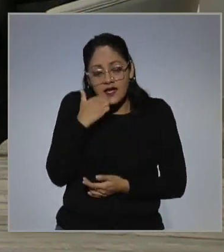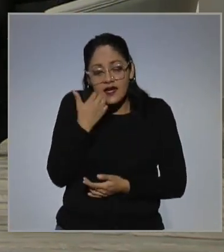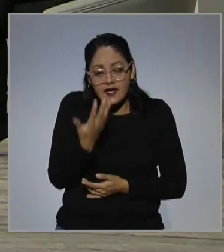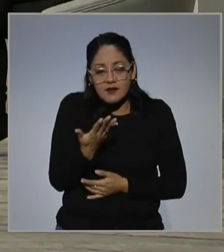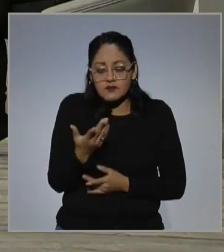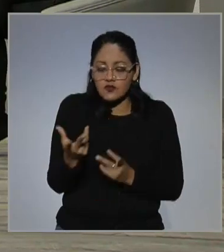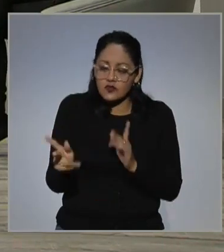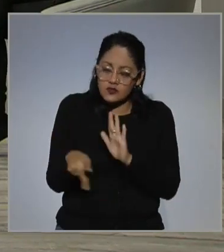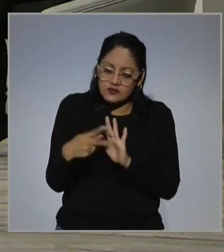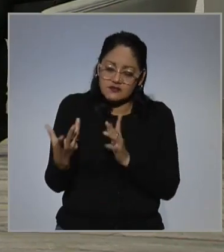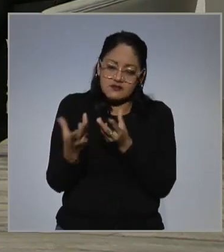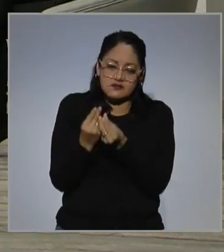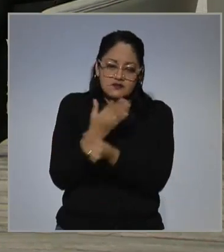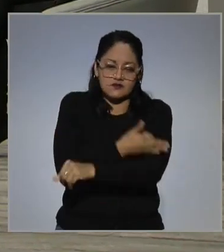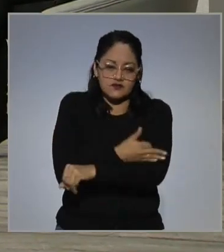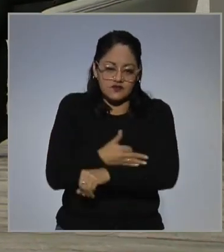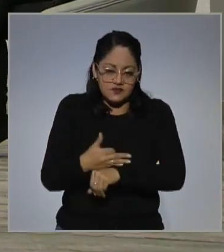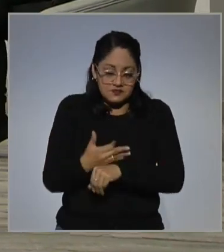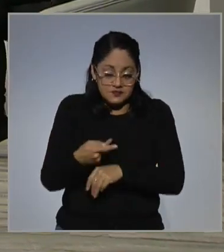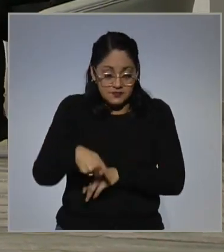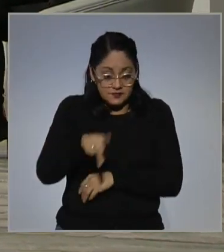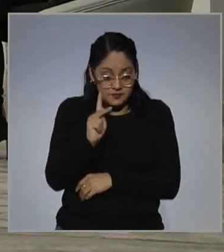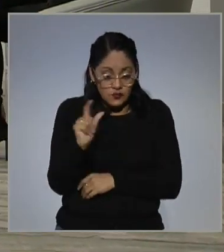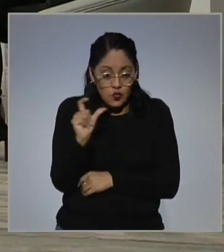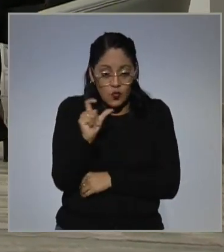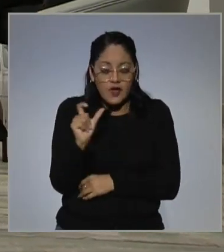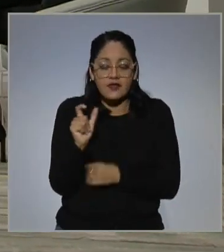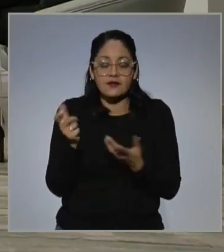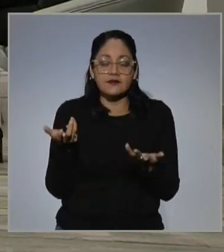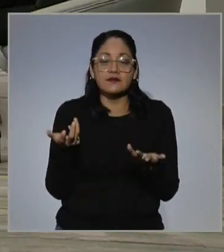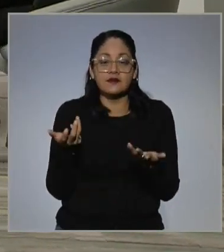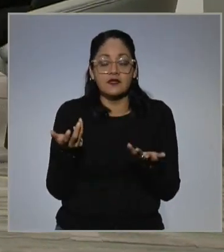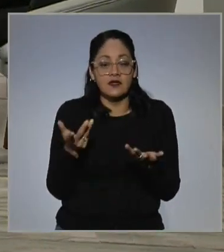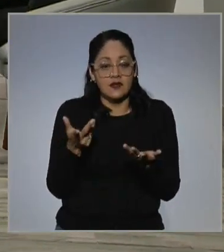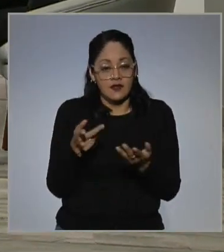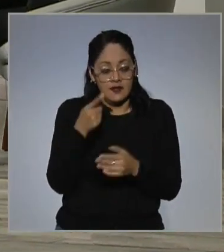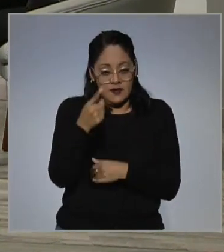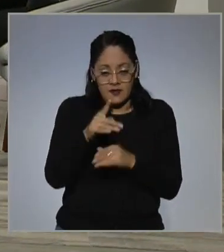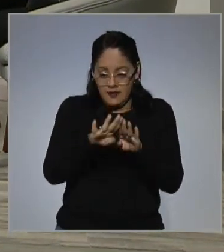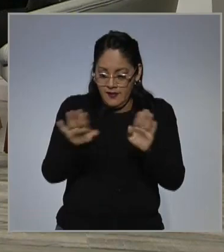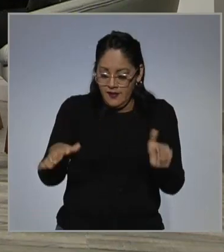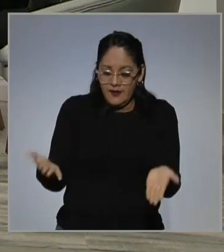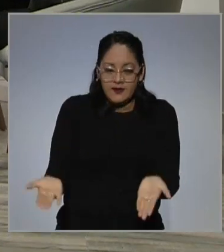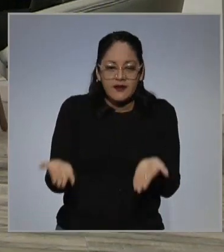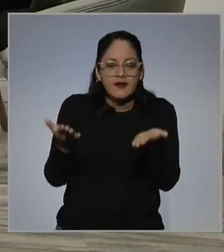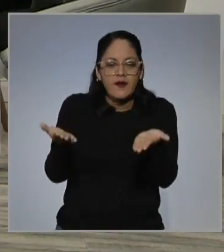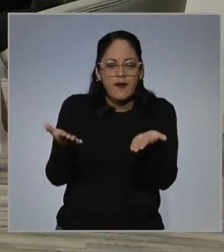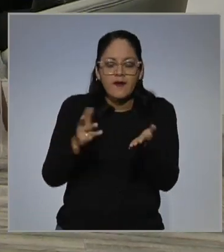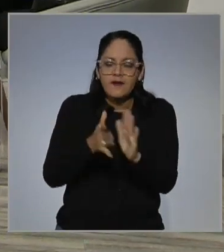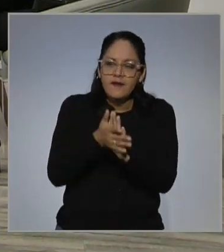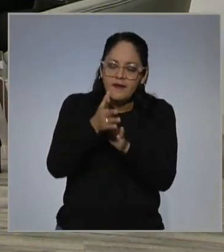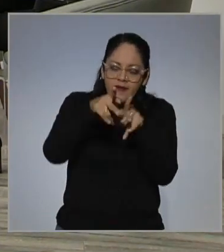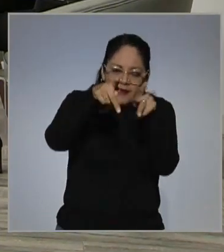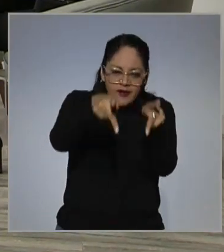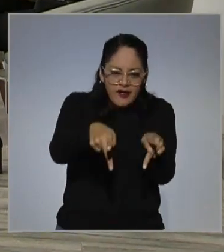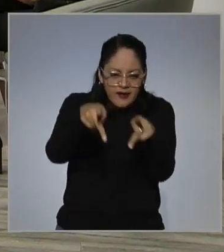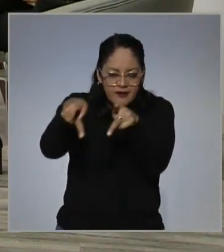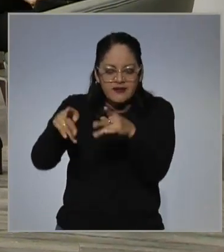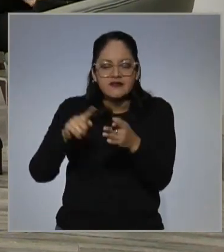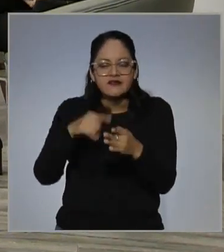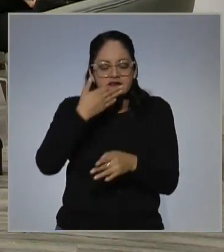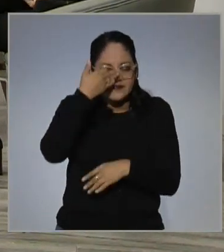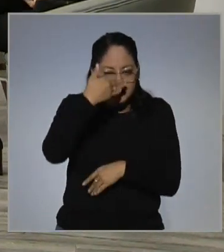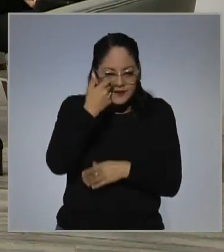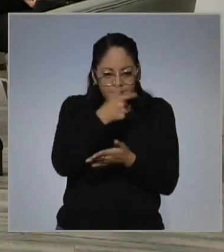pues juntos como familia, pero que al momento en que se está levantando un altar, se está yendo al panteón, se están comprando